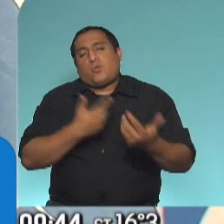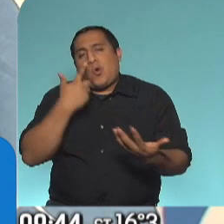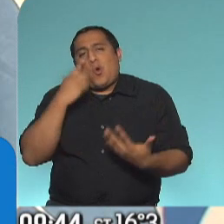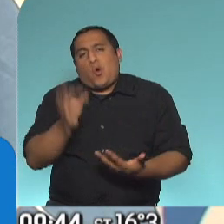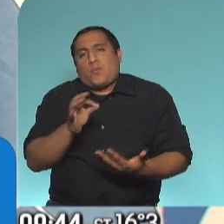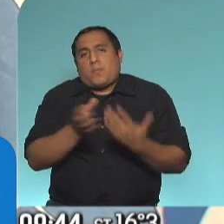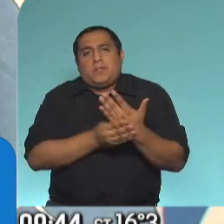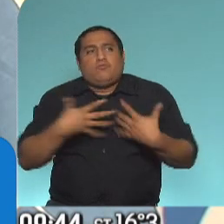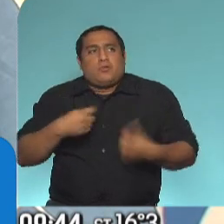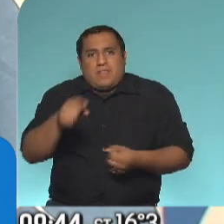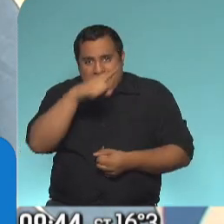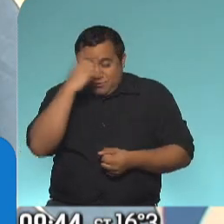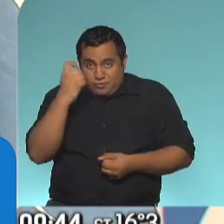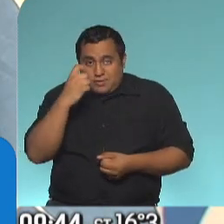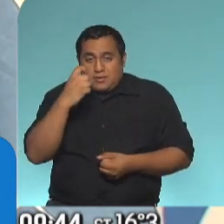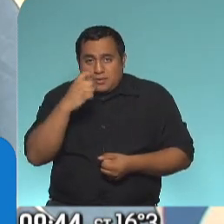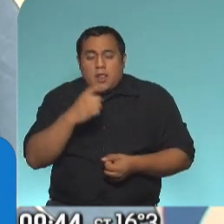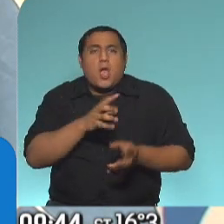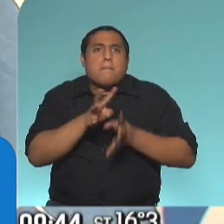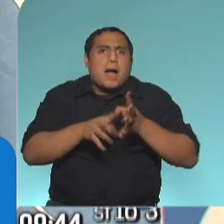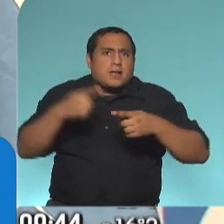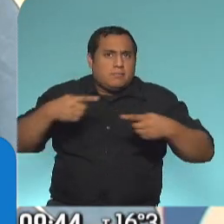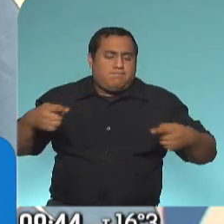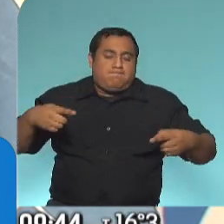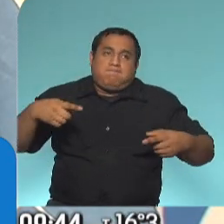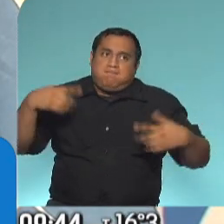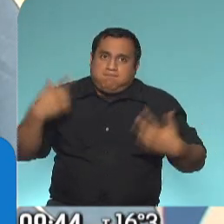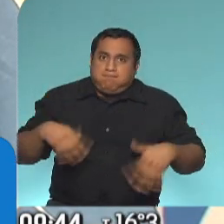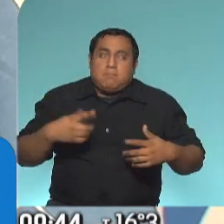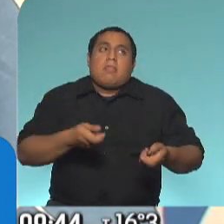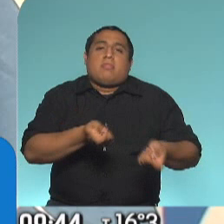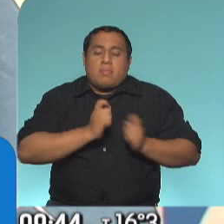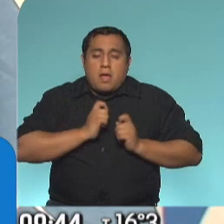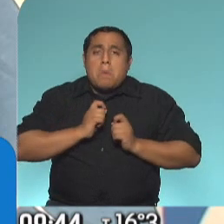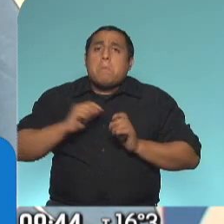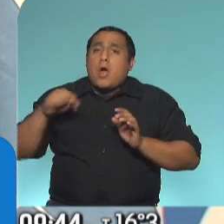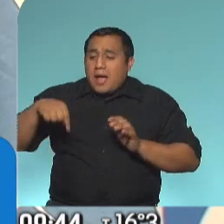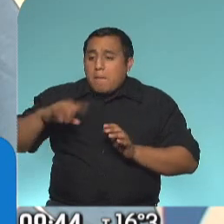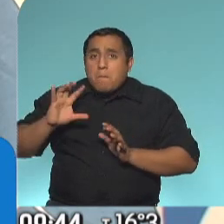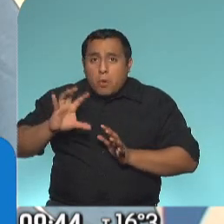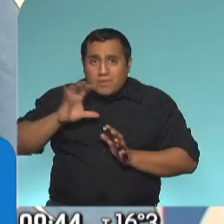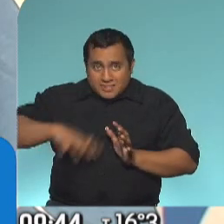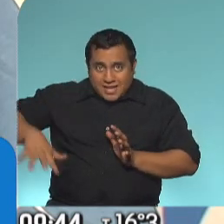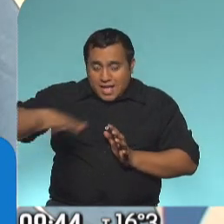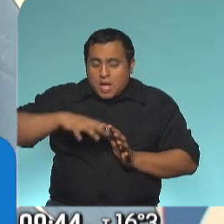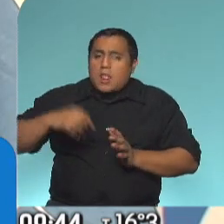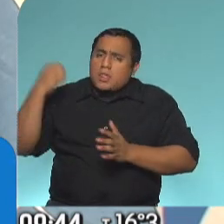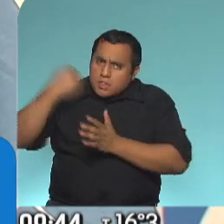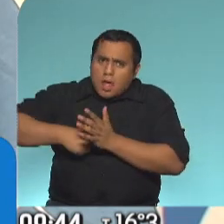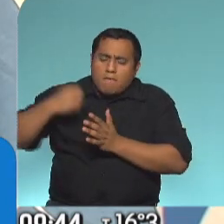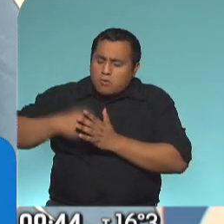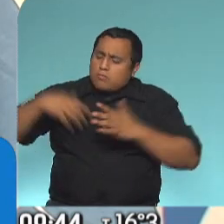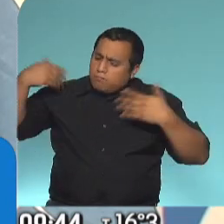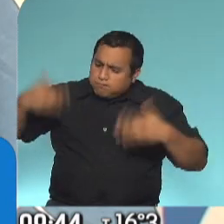la Nación en alguna aparatología sofisticada, pero la provincia no dejó de trabajar a la par, haciendo